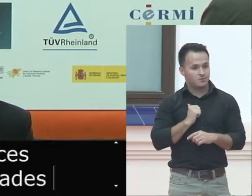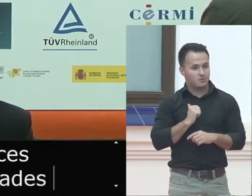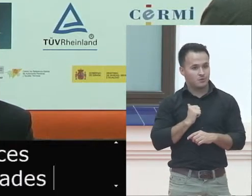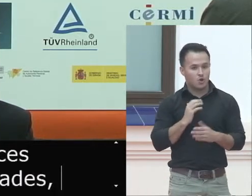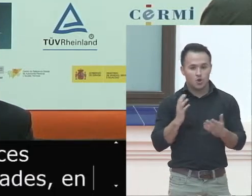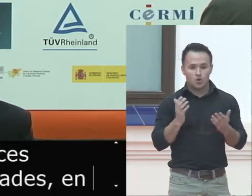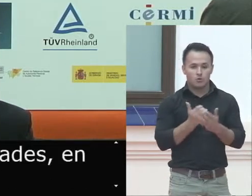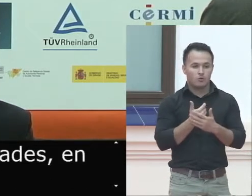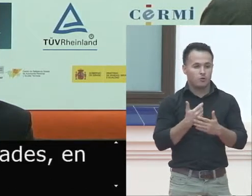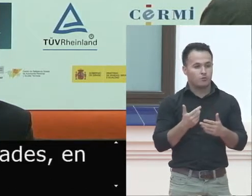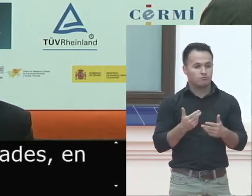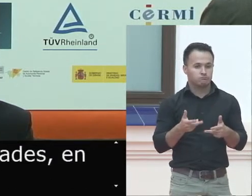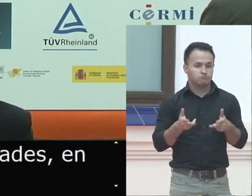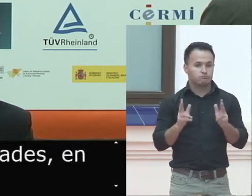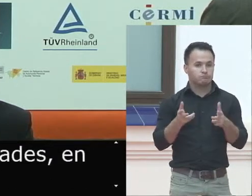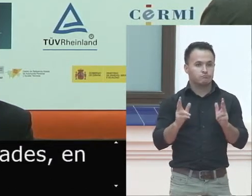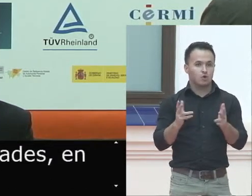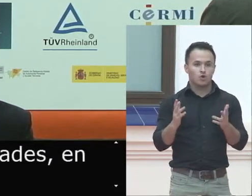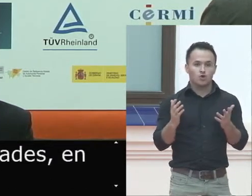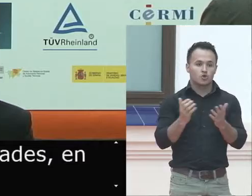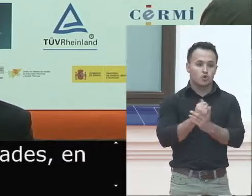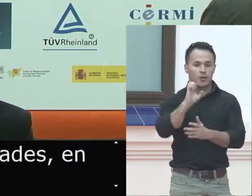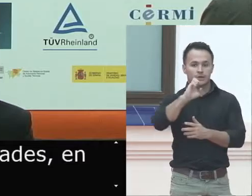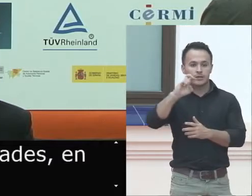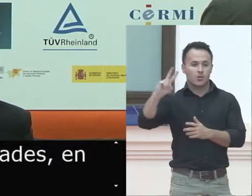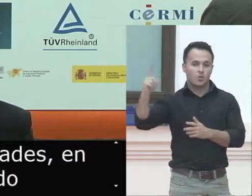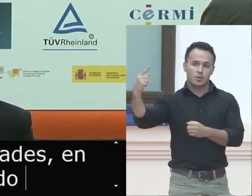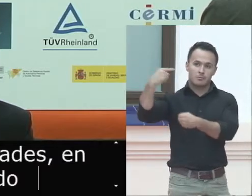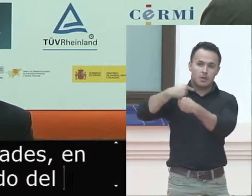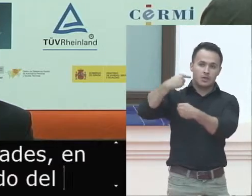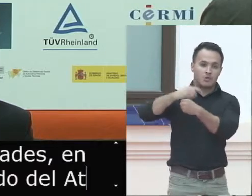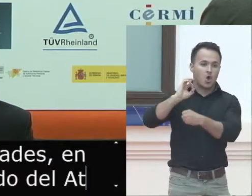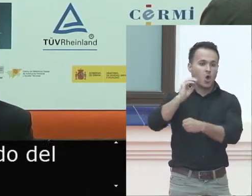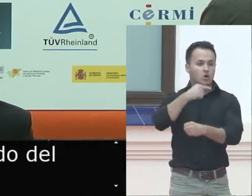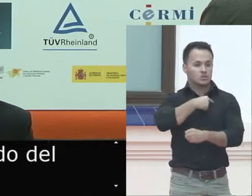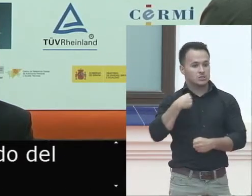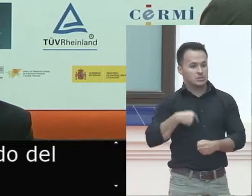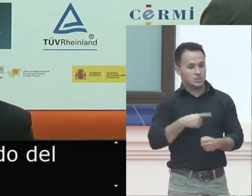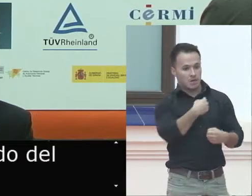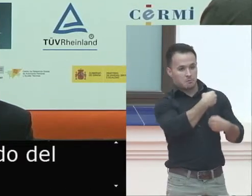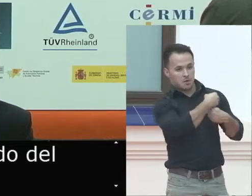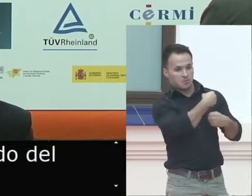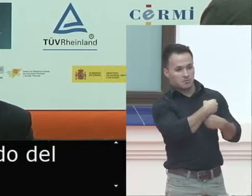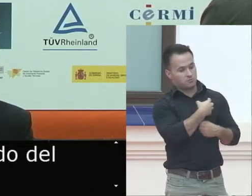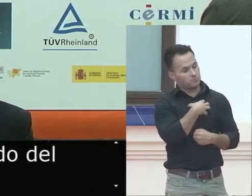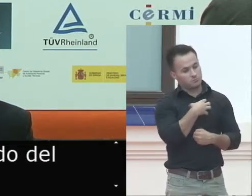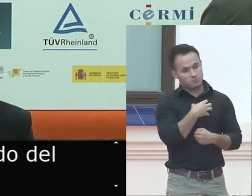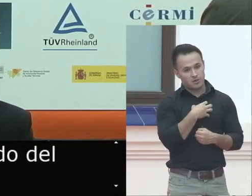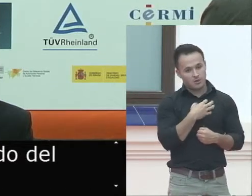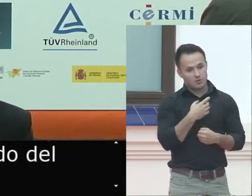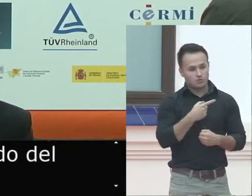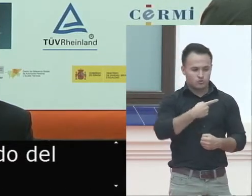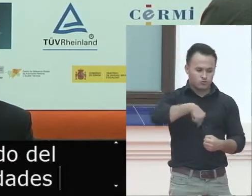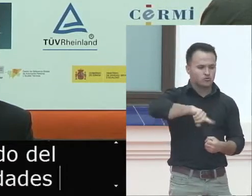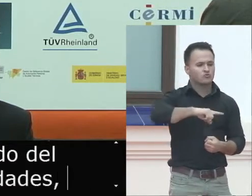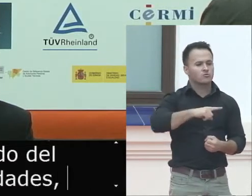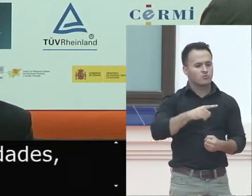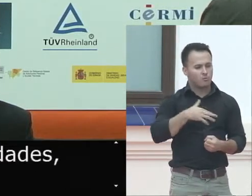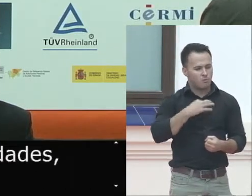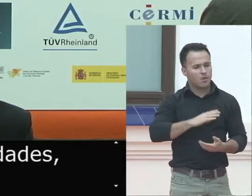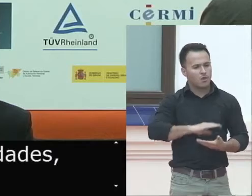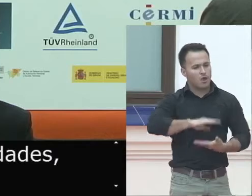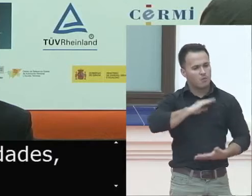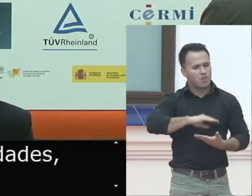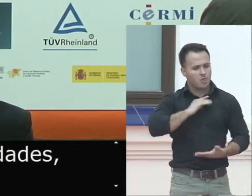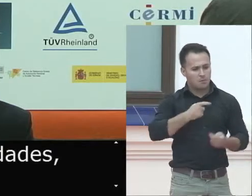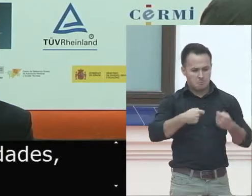de venir del otro lado del Atlántico o de China. Tenemos capacidad de crear